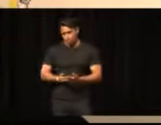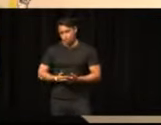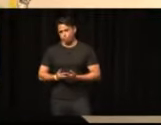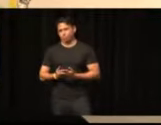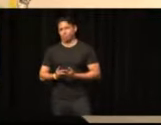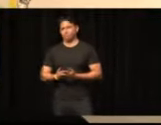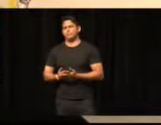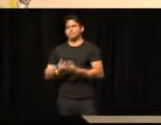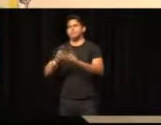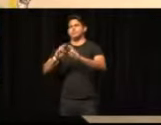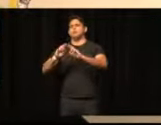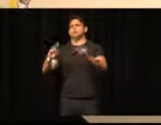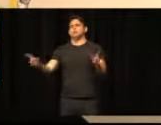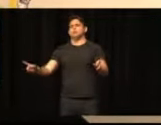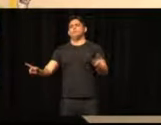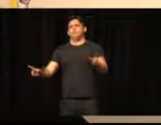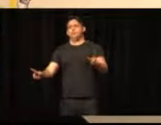que la diferencia